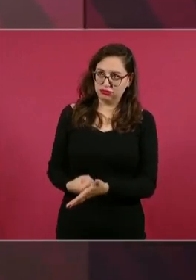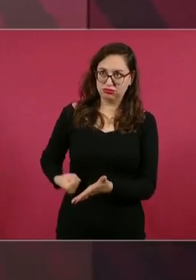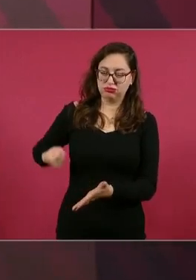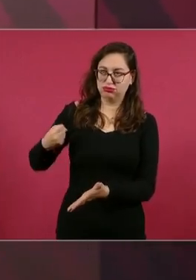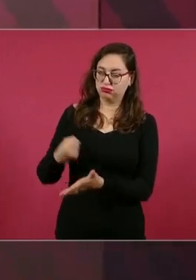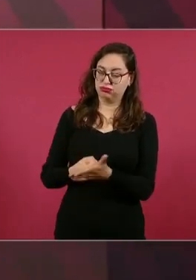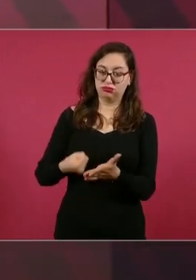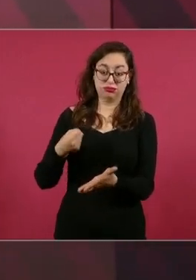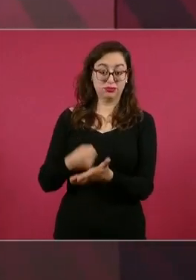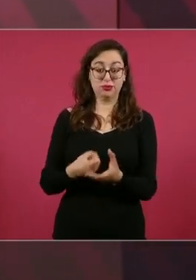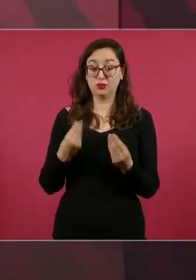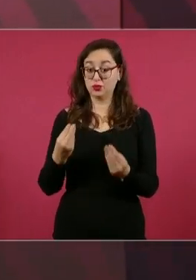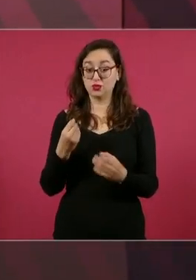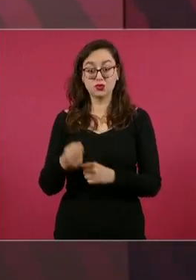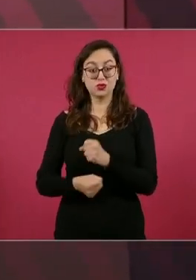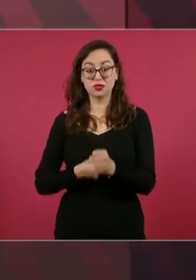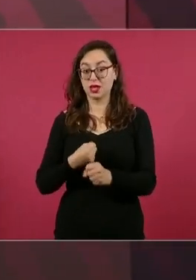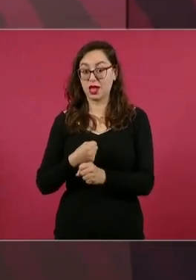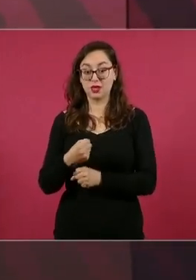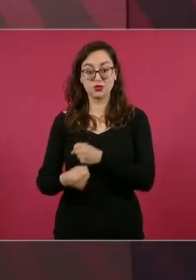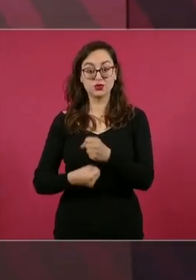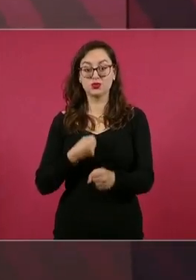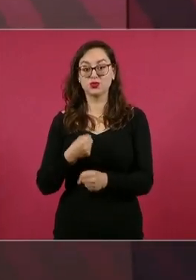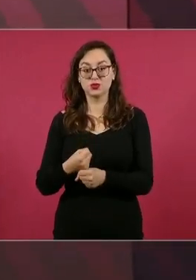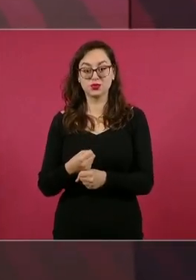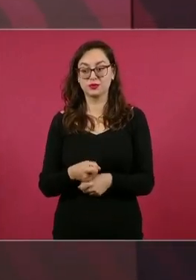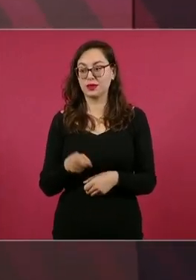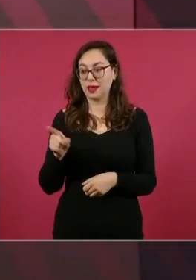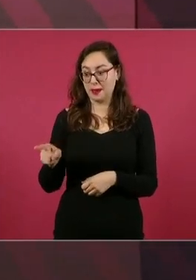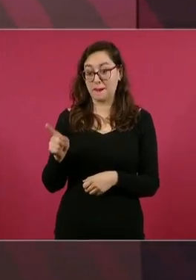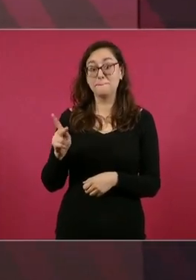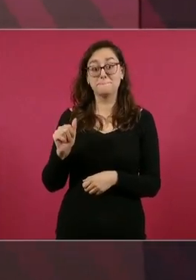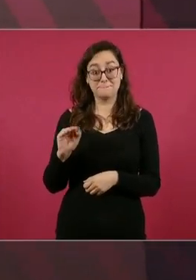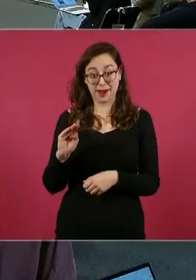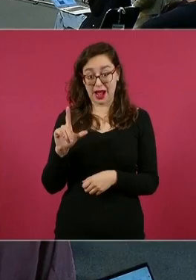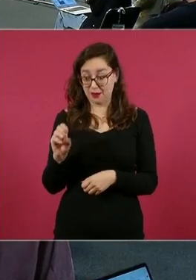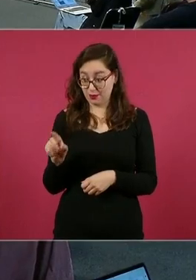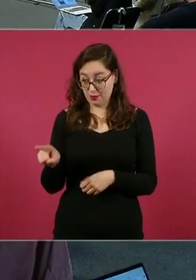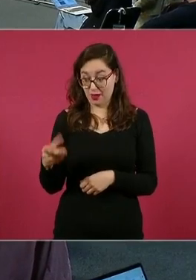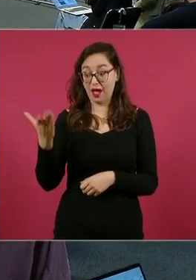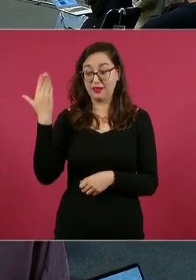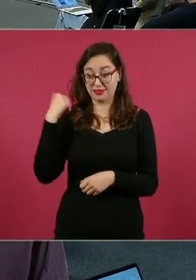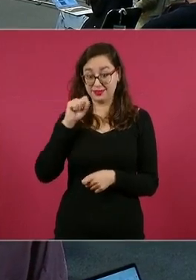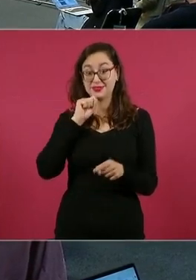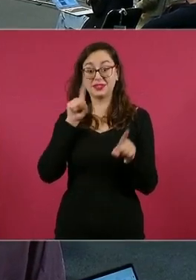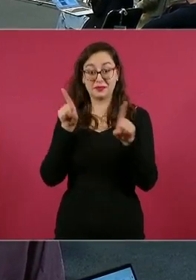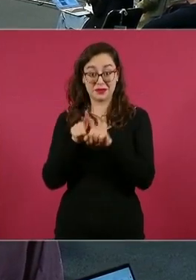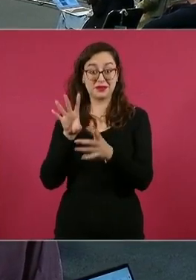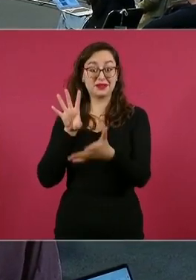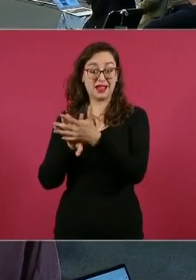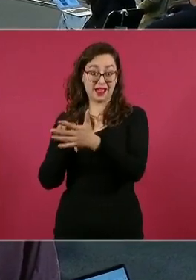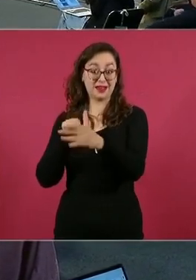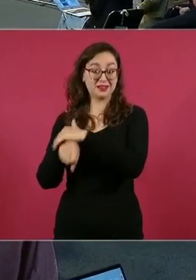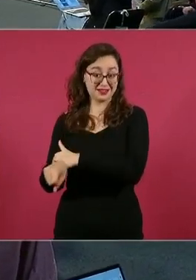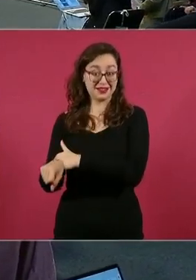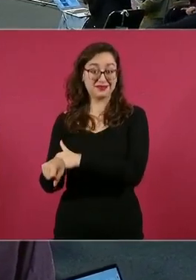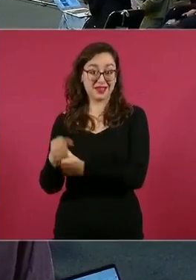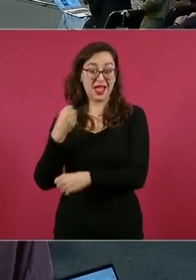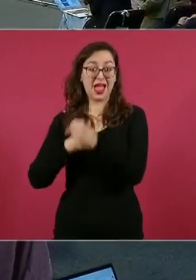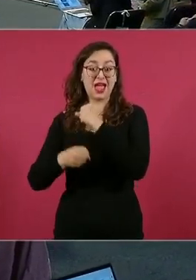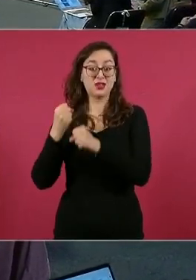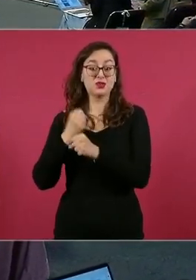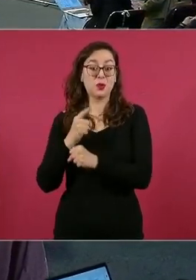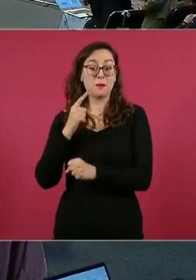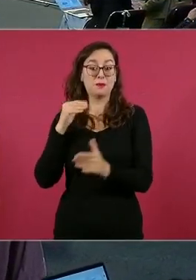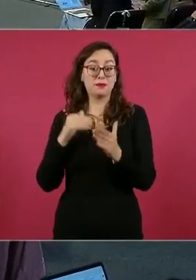Bueno este Pablo estuvo en la cárcel cuando el 68 Pero bueno llegamos